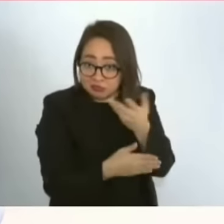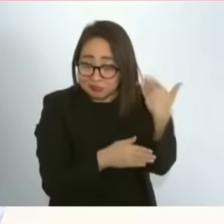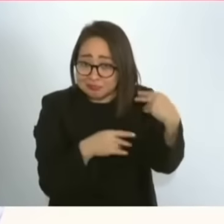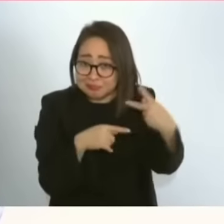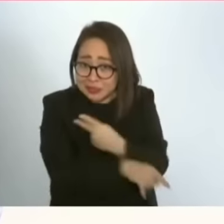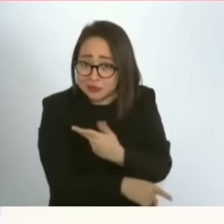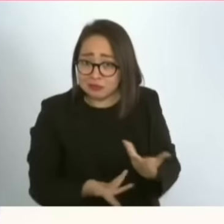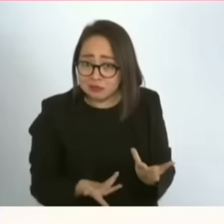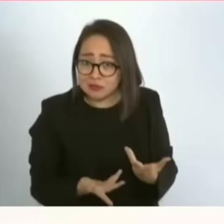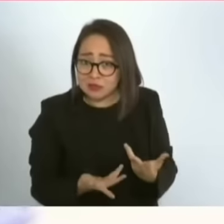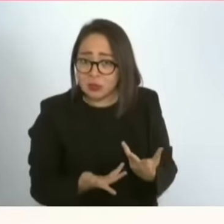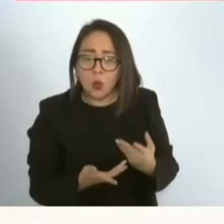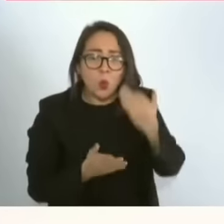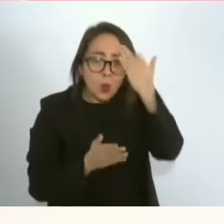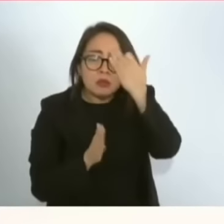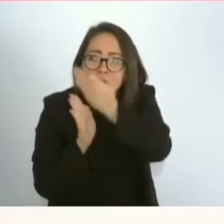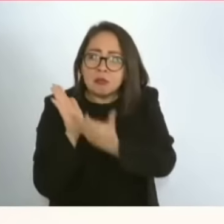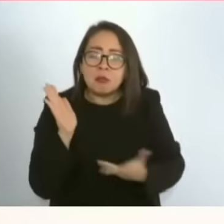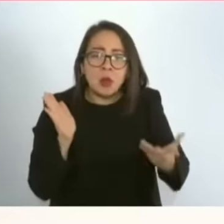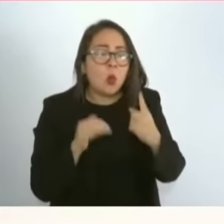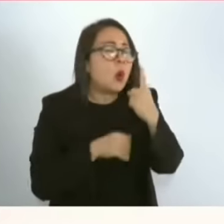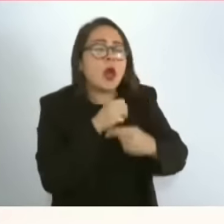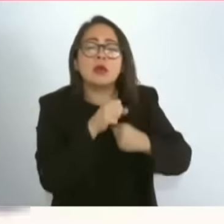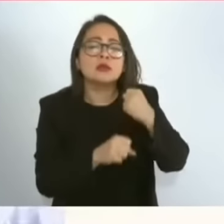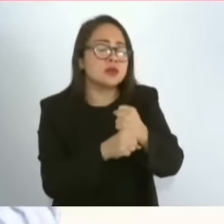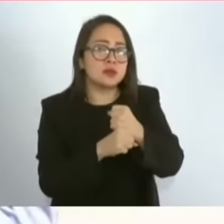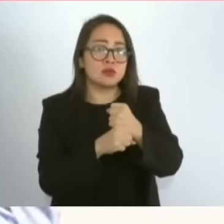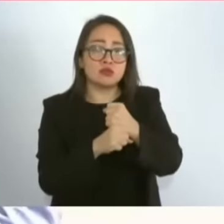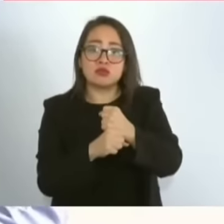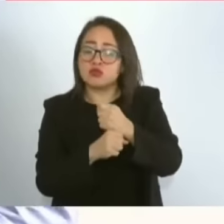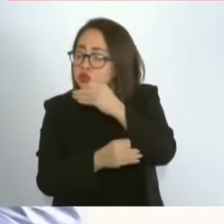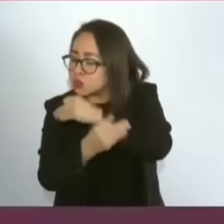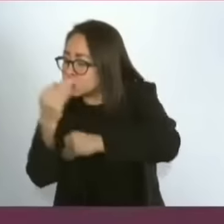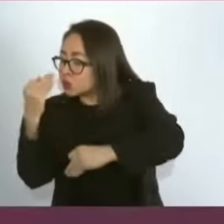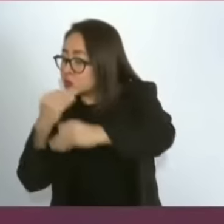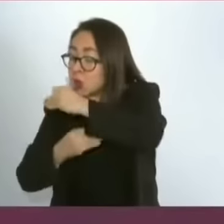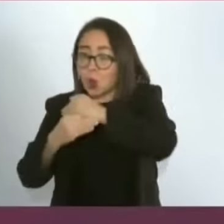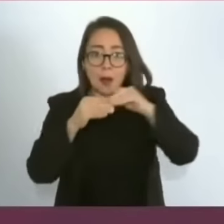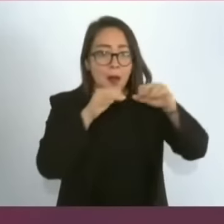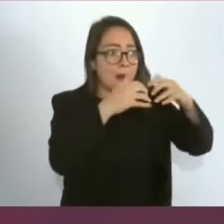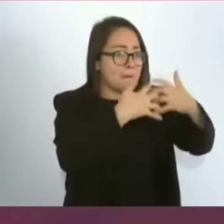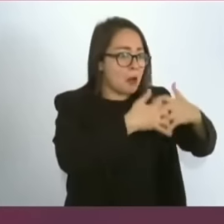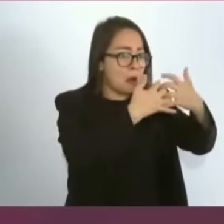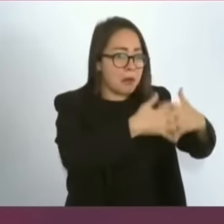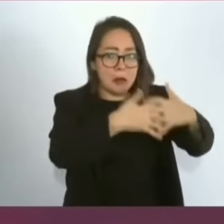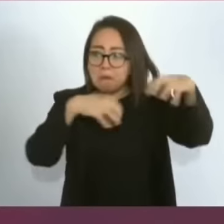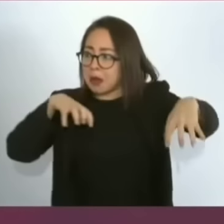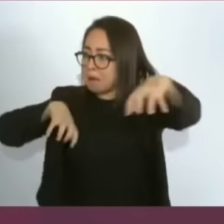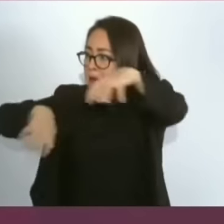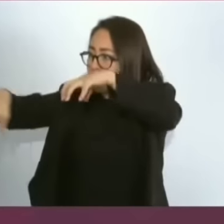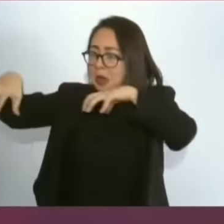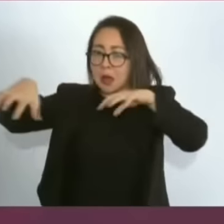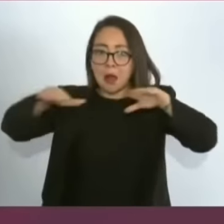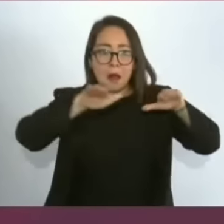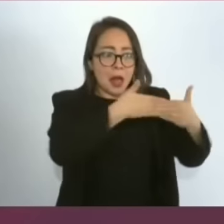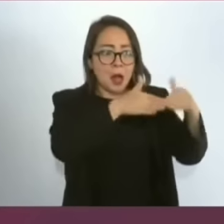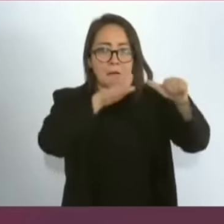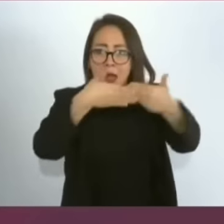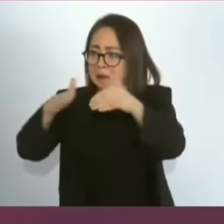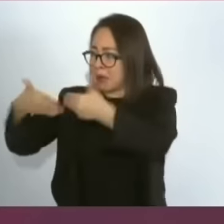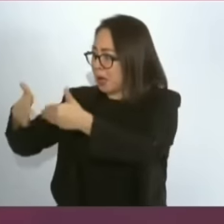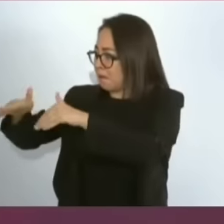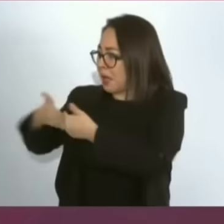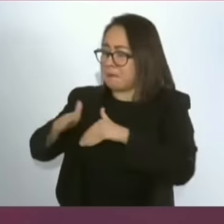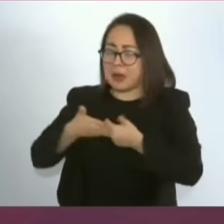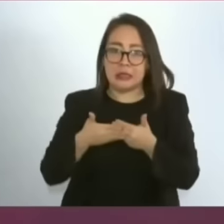año cerraron todas las plantas. Imagínense la situación tan